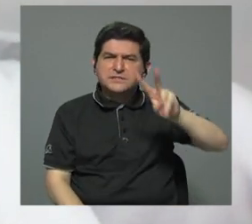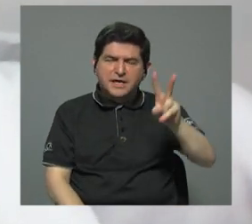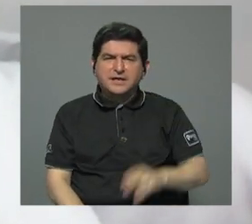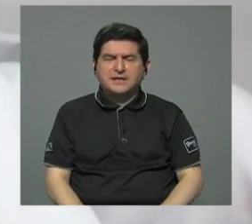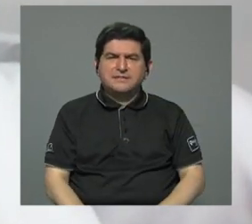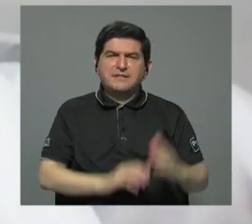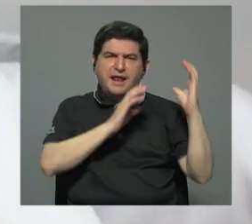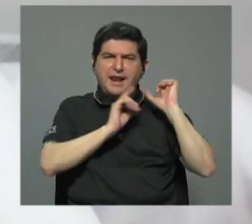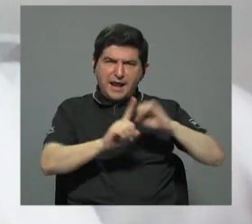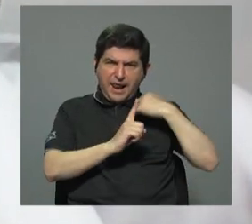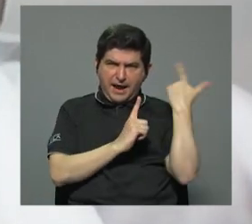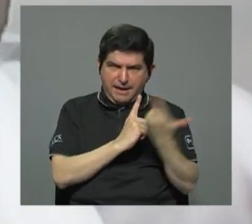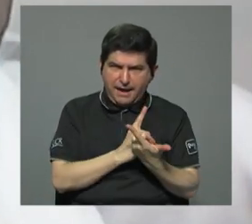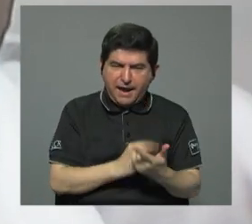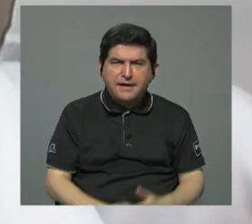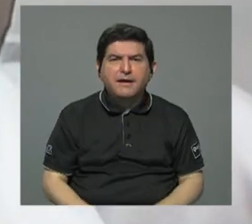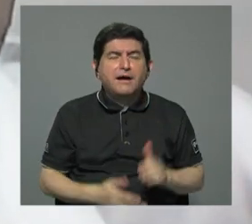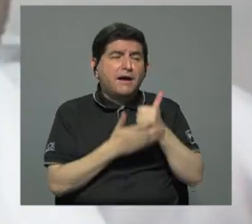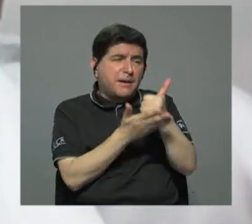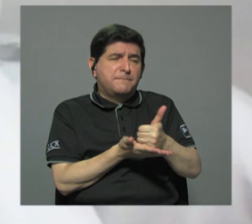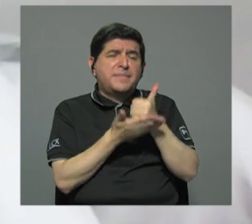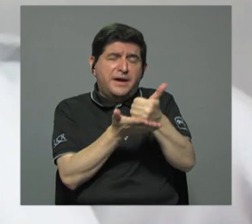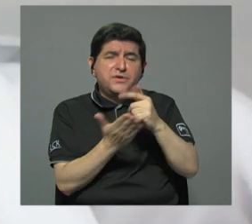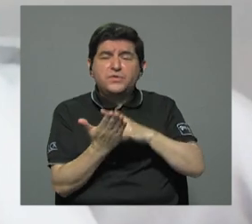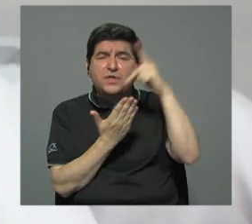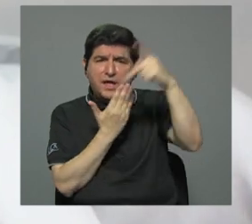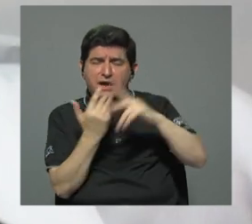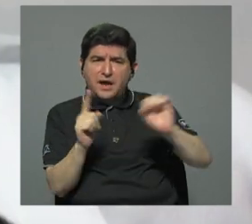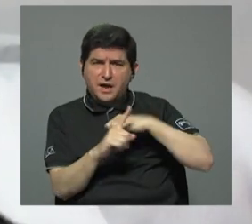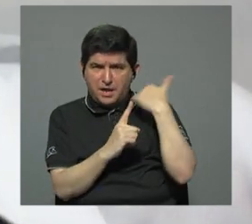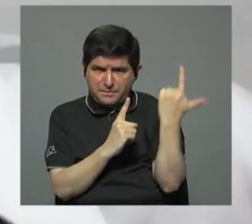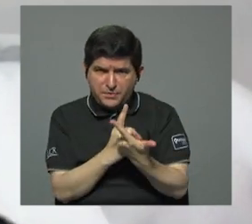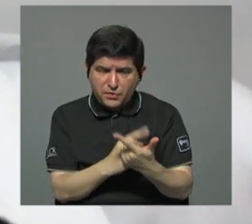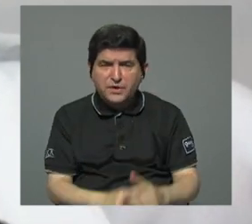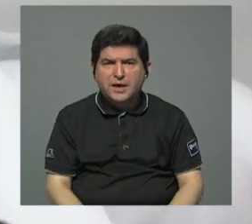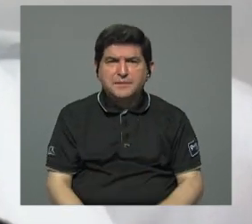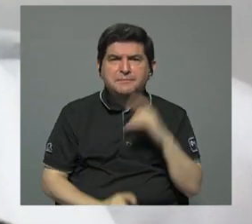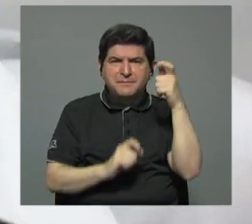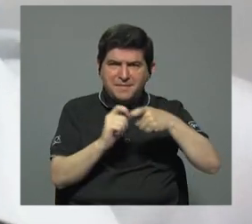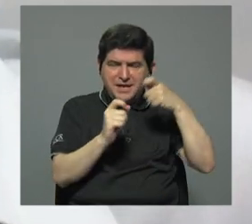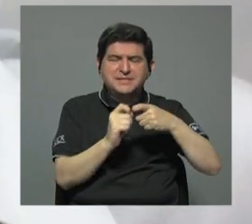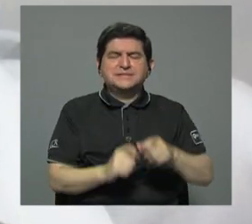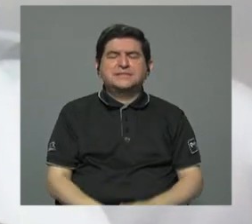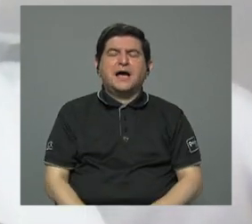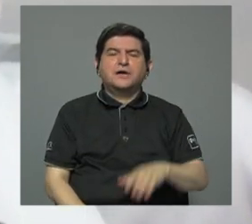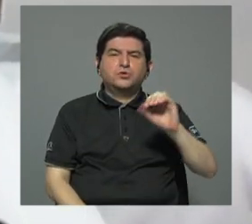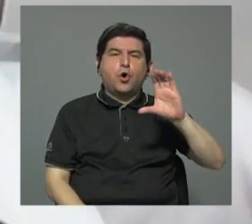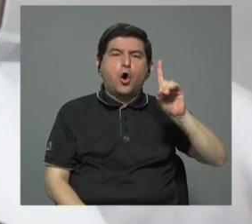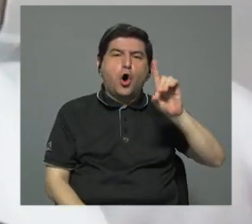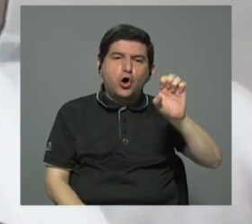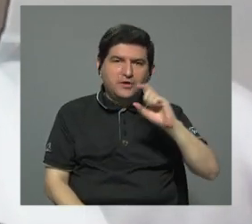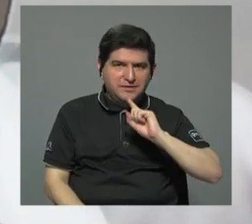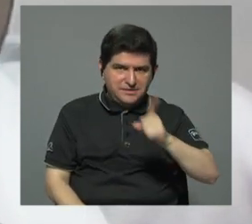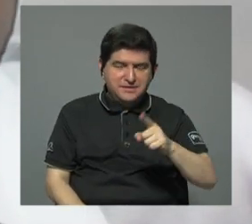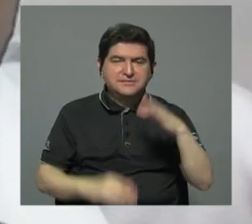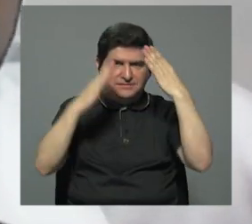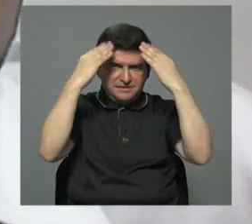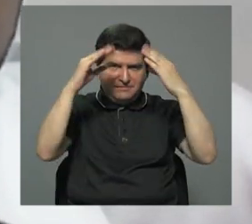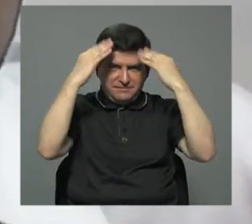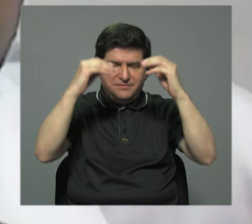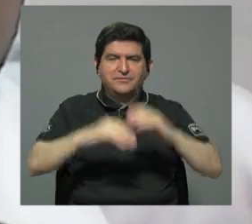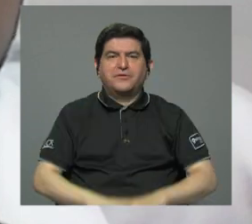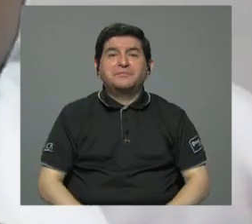cargas sociales que van para ayudar a algunos programas sociales, y justamente la OCDE lo ha dicho también en sus informes,